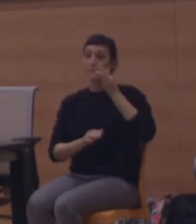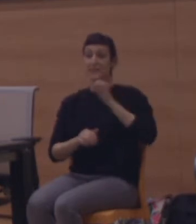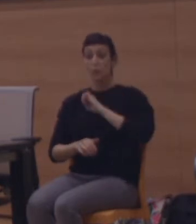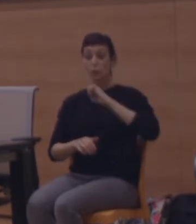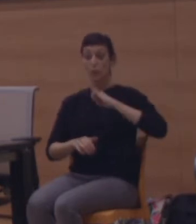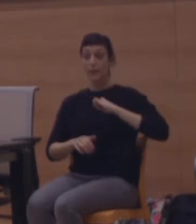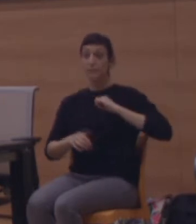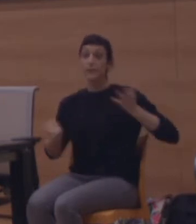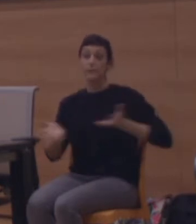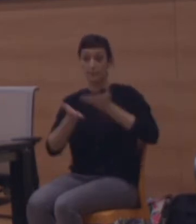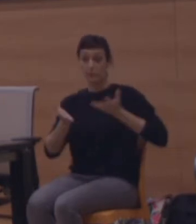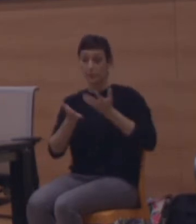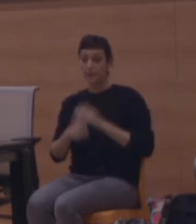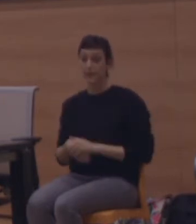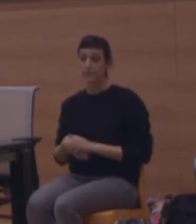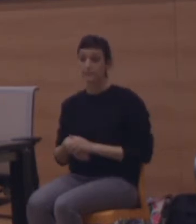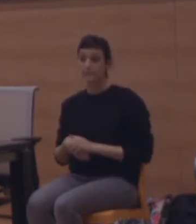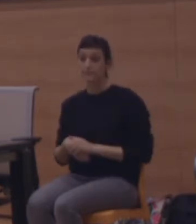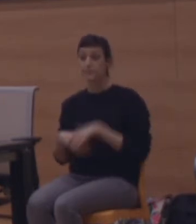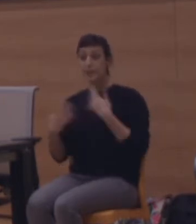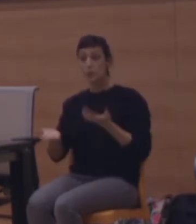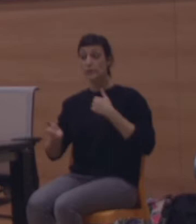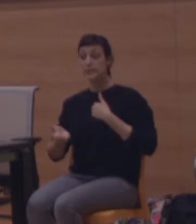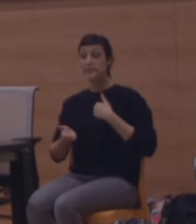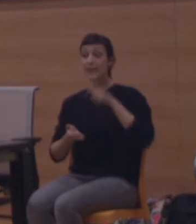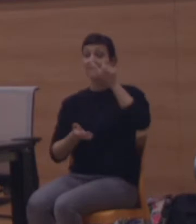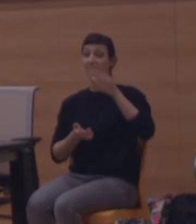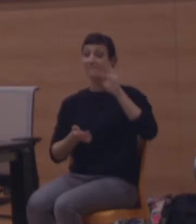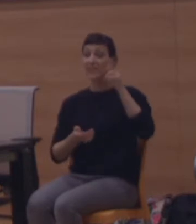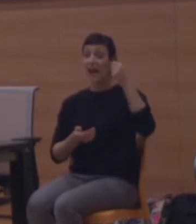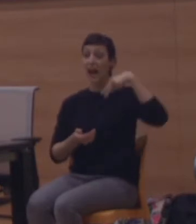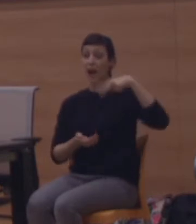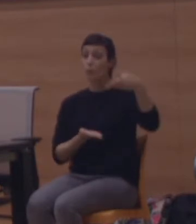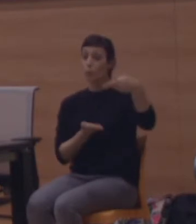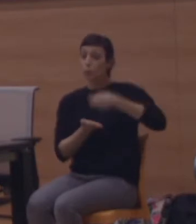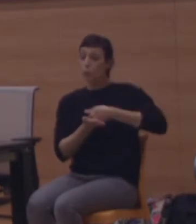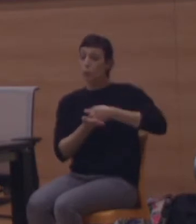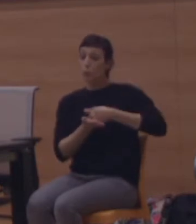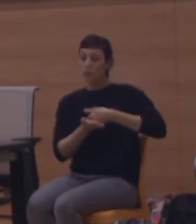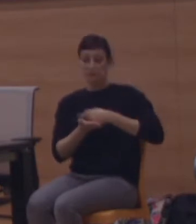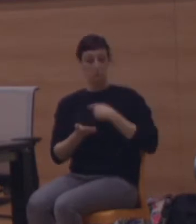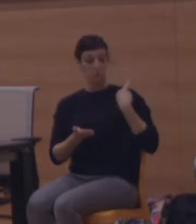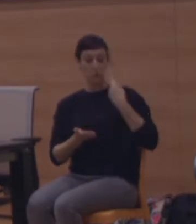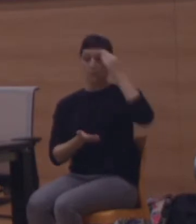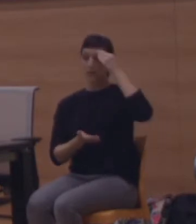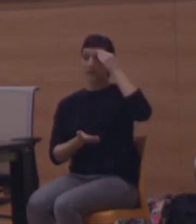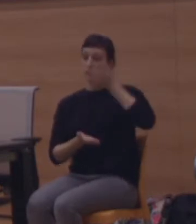autonomía personal. En esta propuesta que nos hizo Fran nos pareció perfecto que